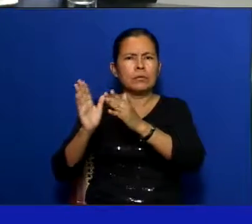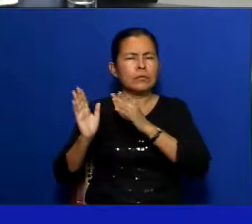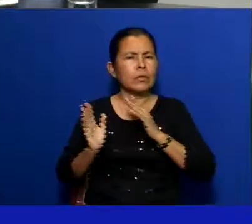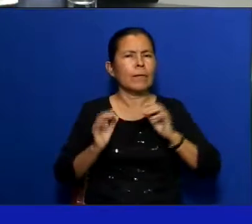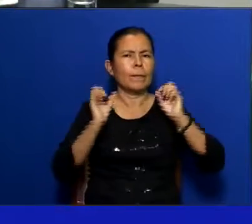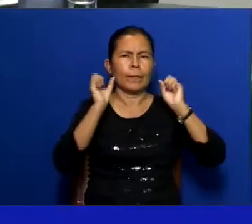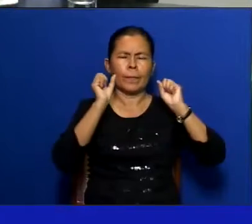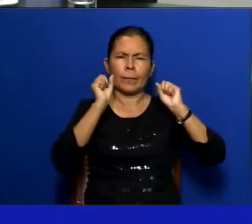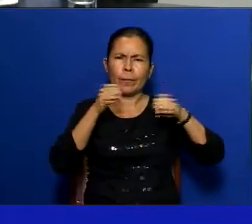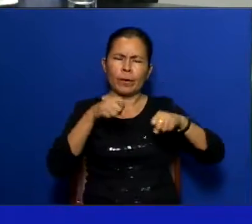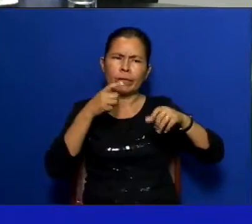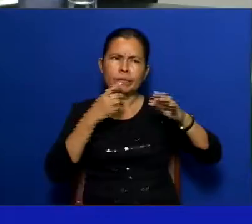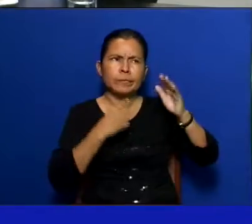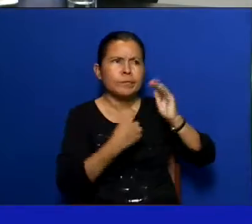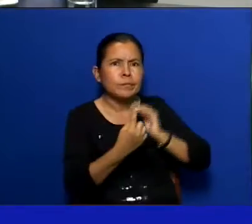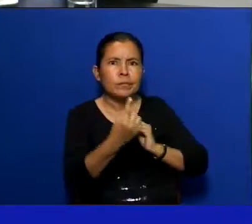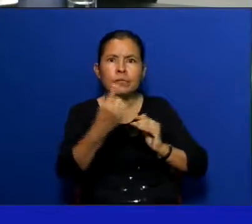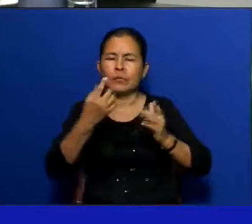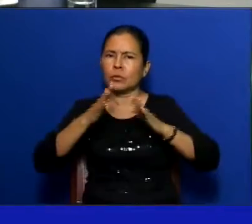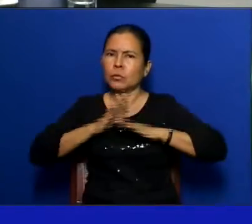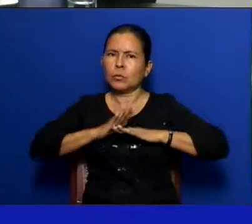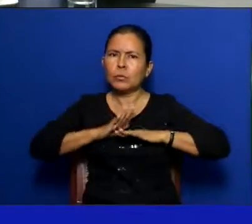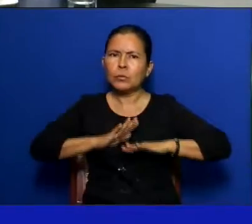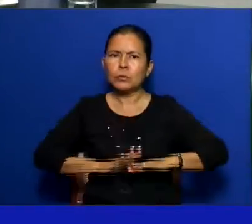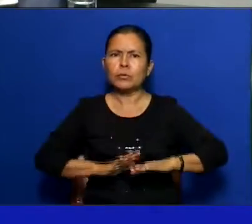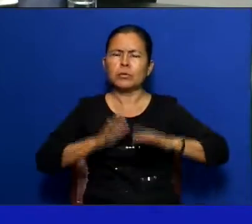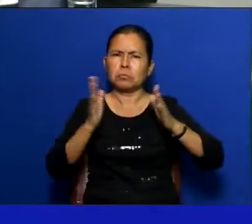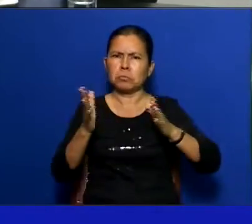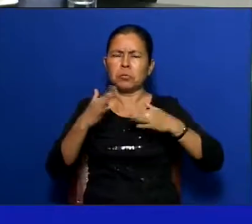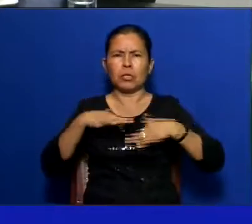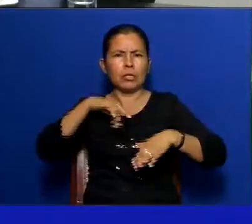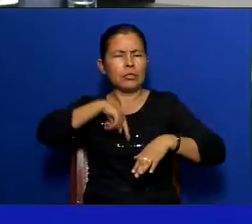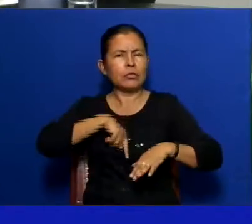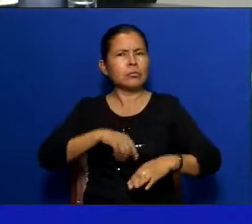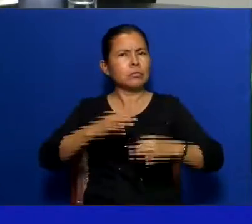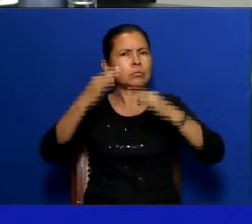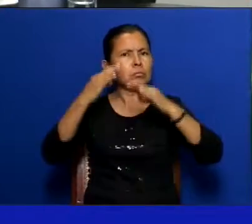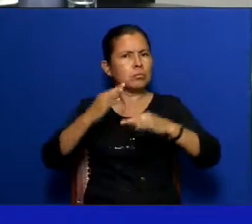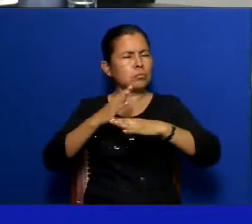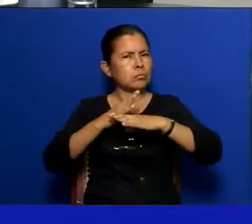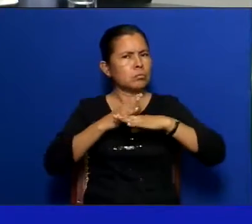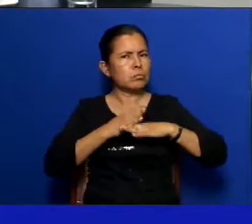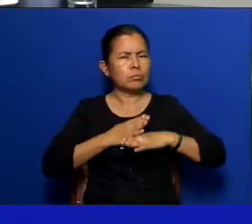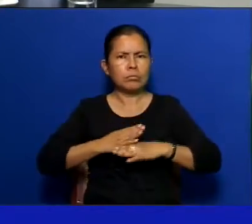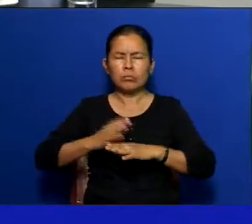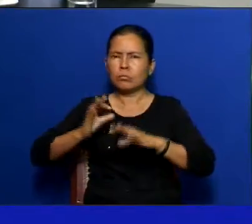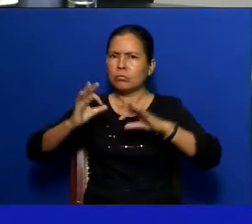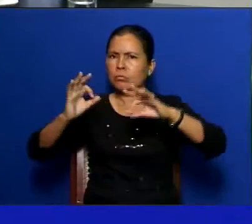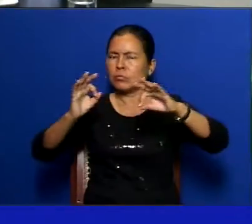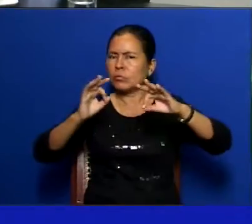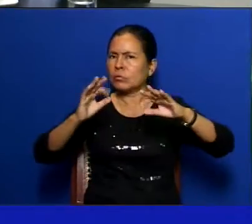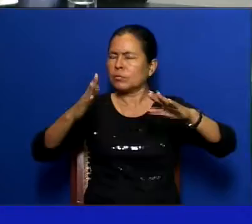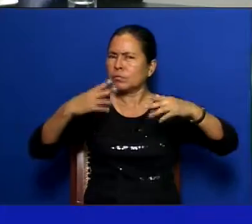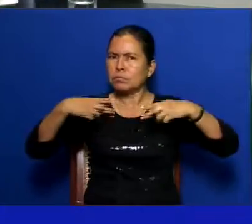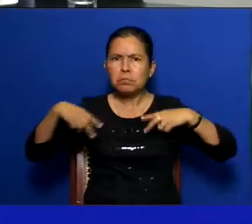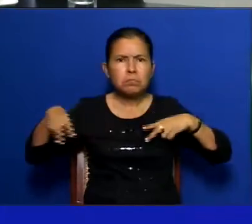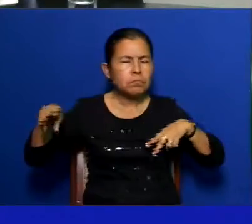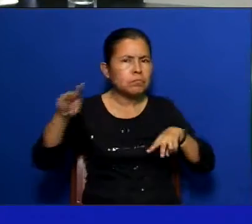niño se pueda sentir tranquilo, se pueda sentir en seguridad, y que realmente